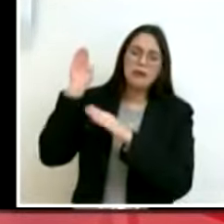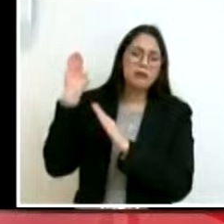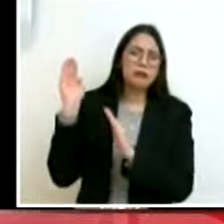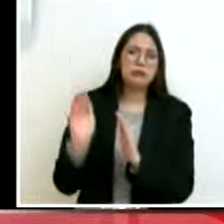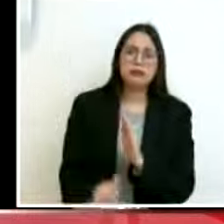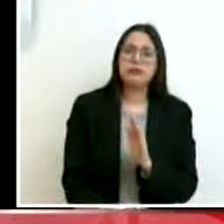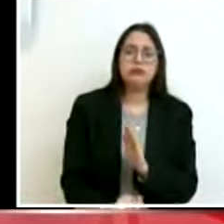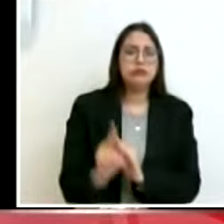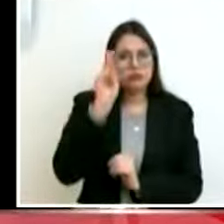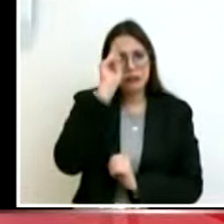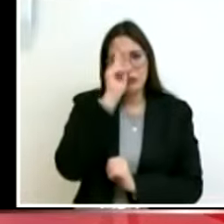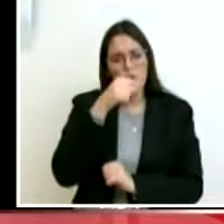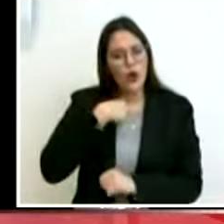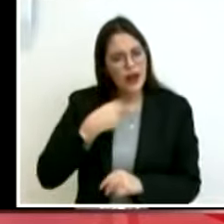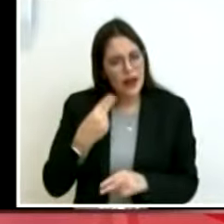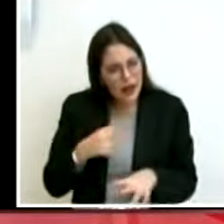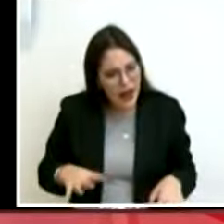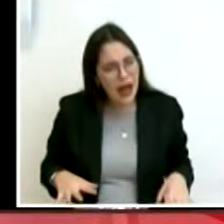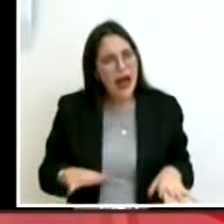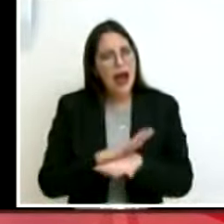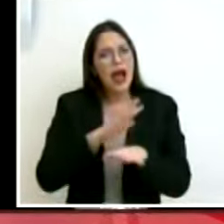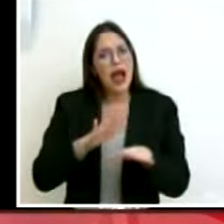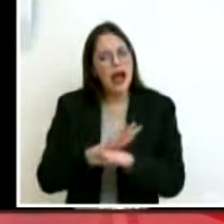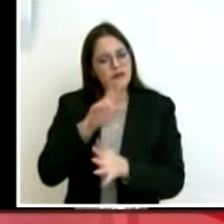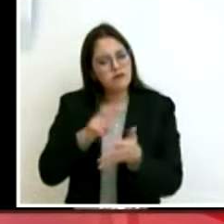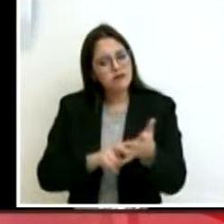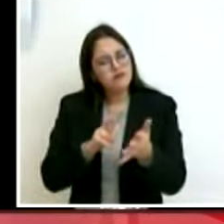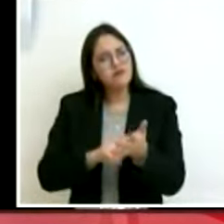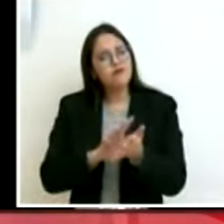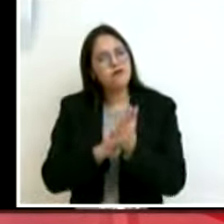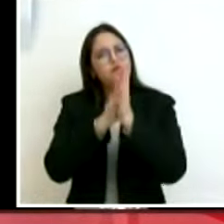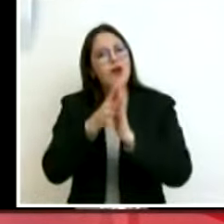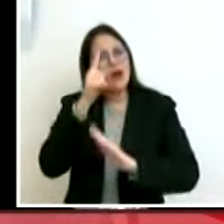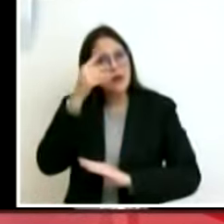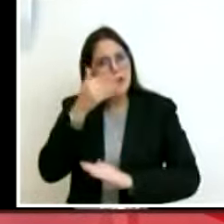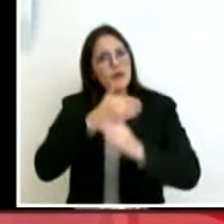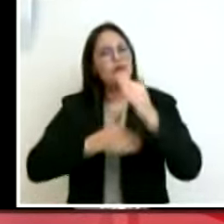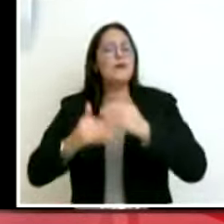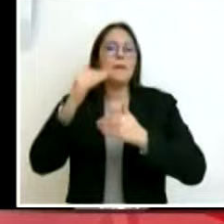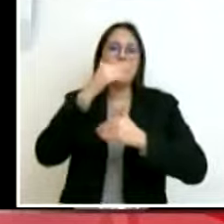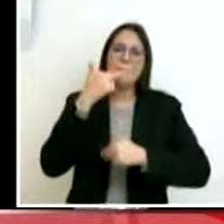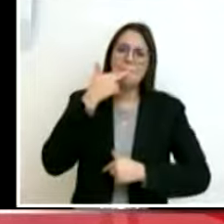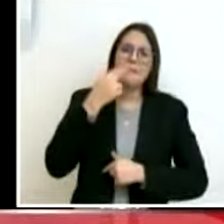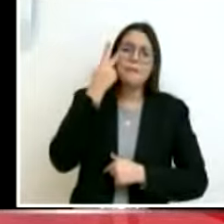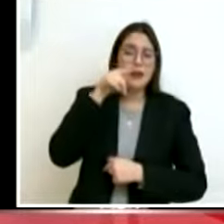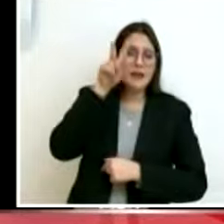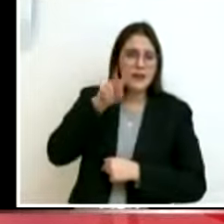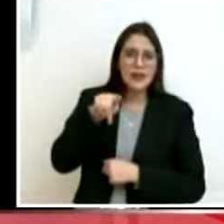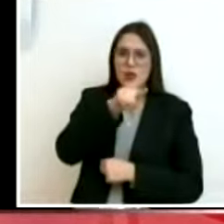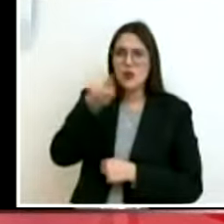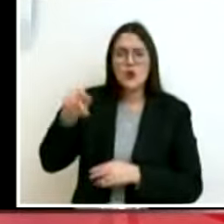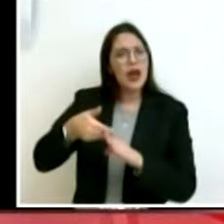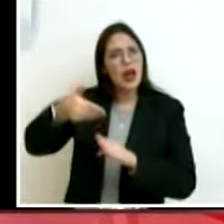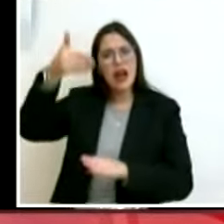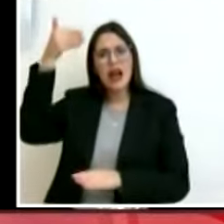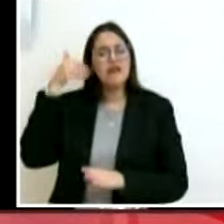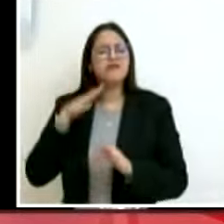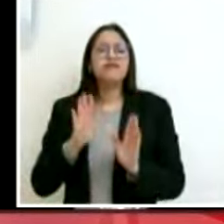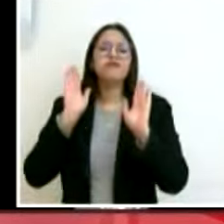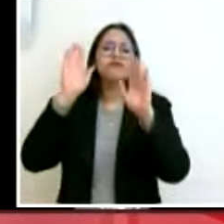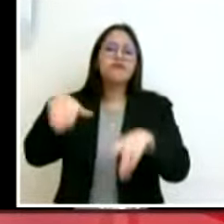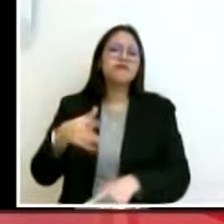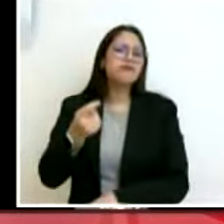cambiar. Eso es lo que tenemos que revisar. Pero esa es una tarea que ustedes, la verdad, no se preocuparon por